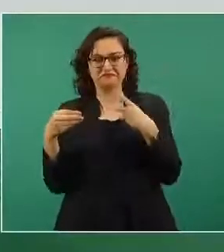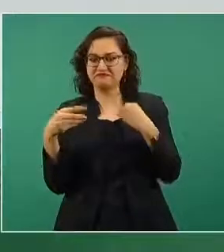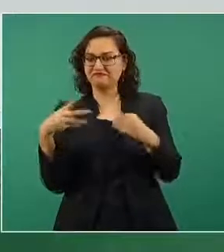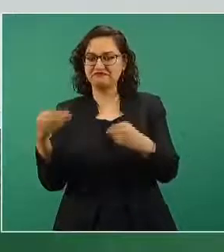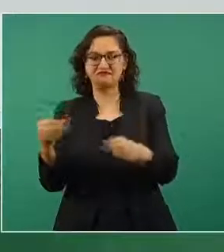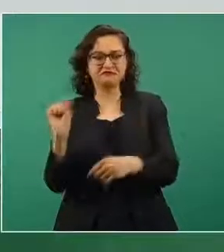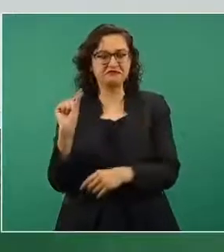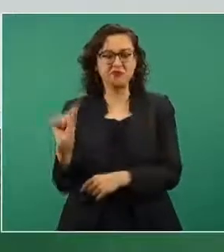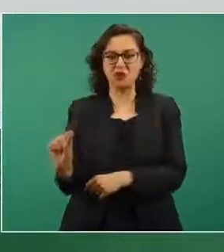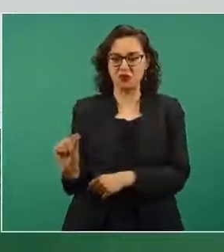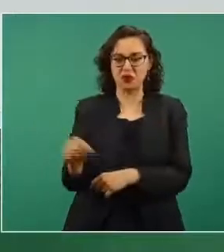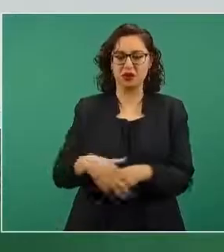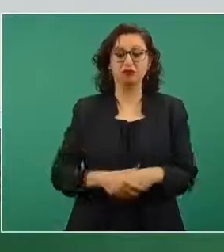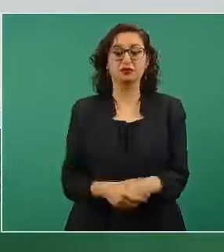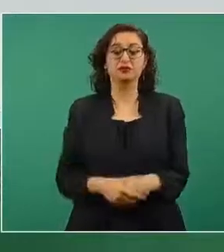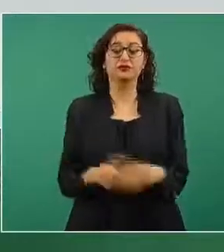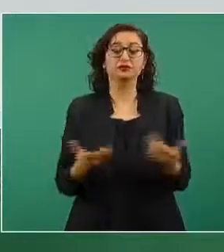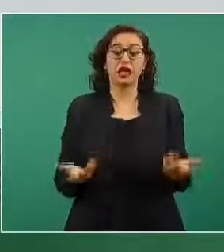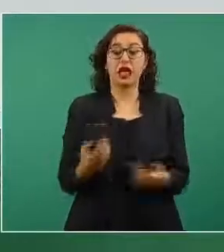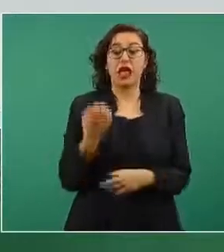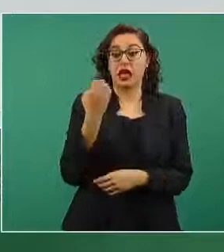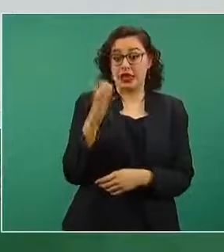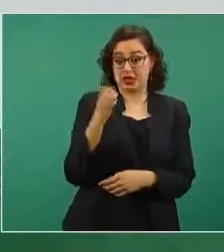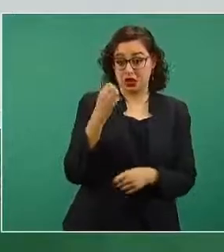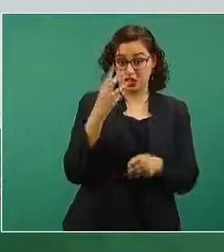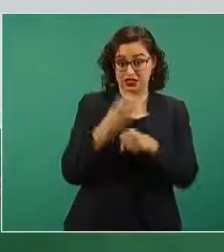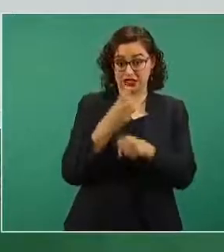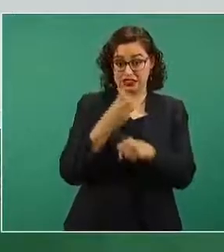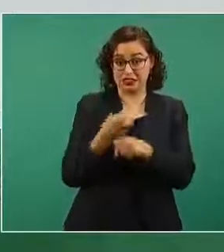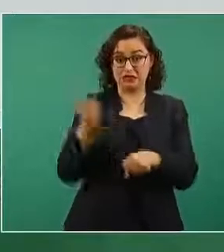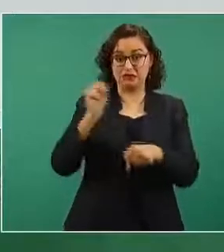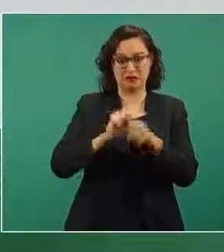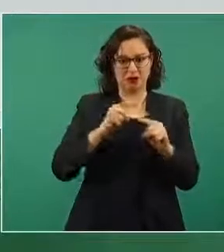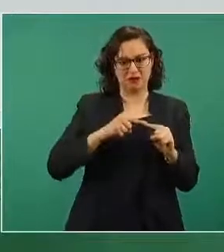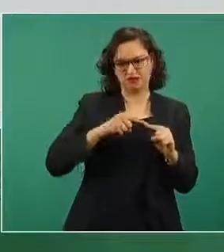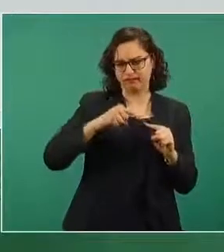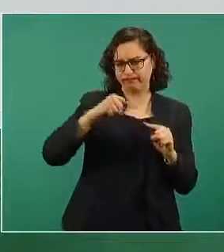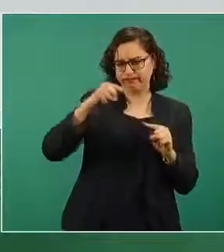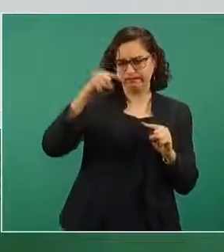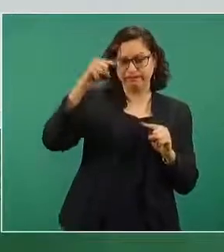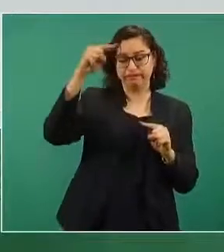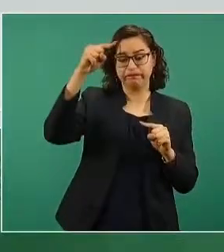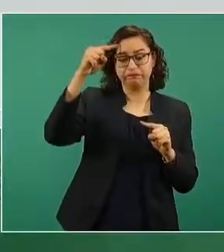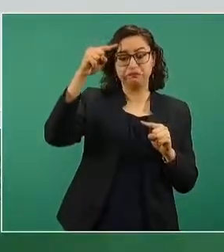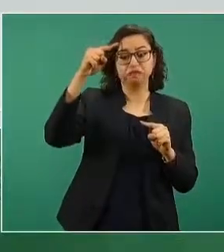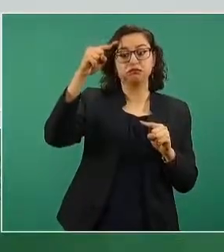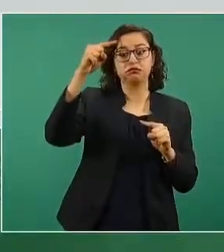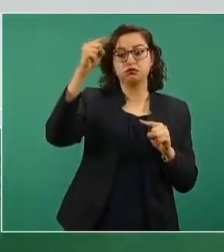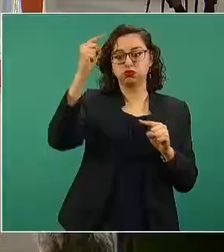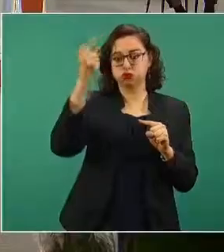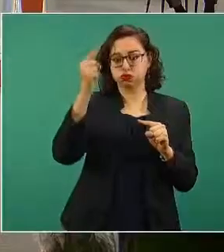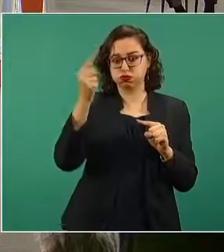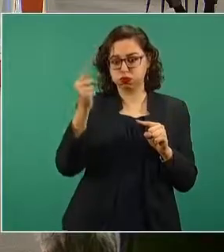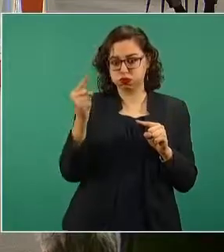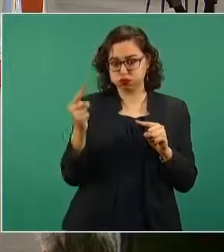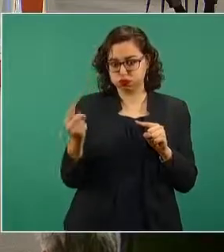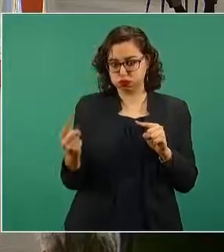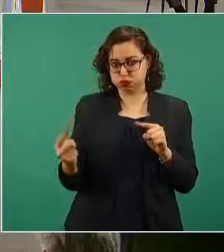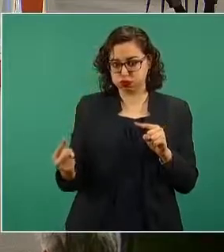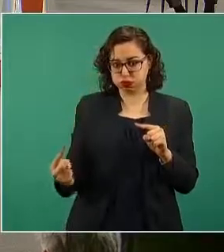enero y hemos tenido ya de manera sostenida este descenso de los casos estimados. Abrimos la